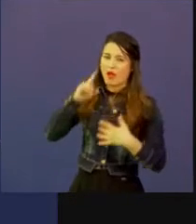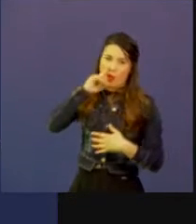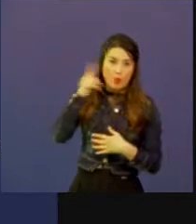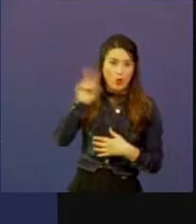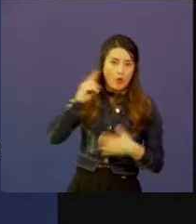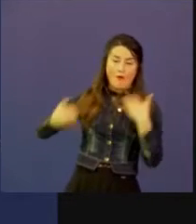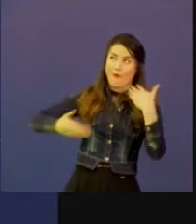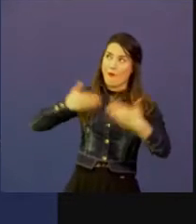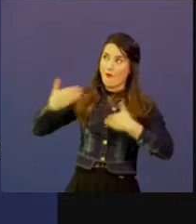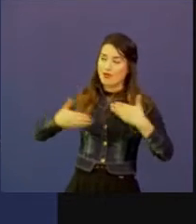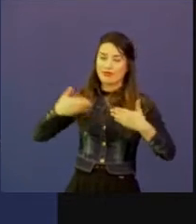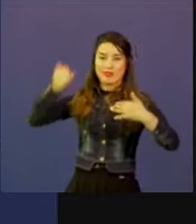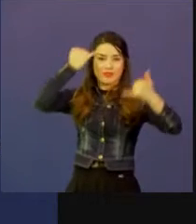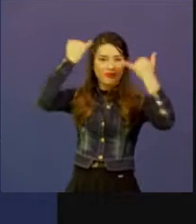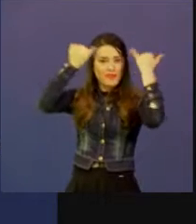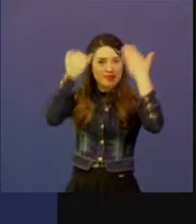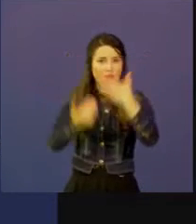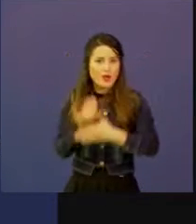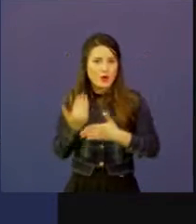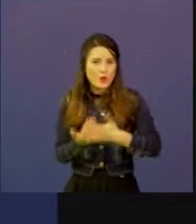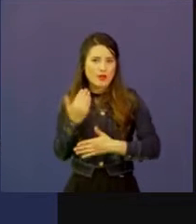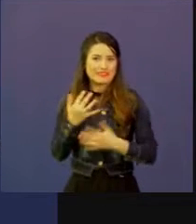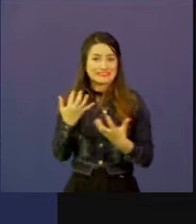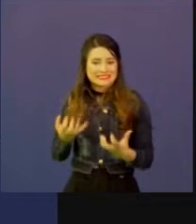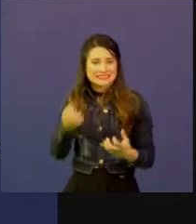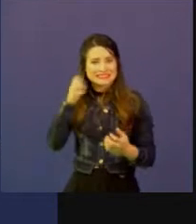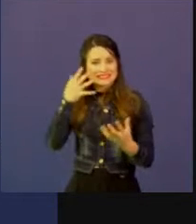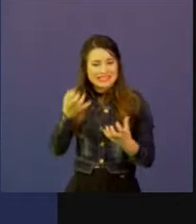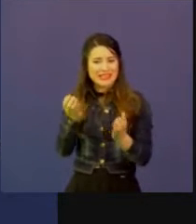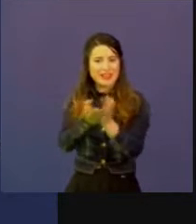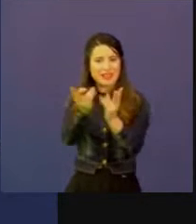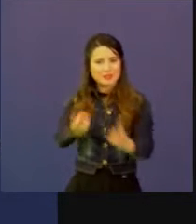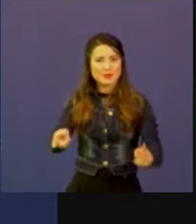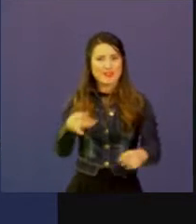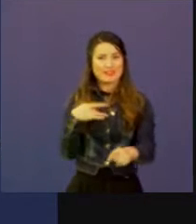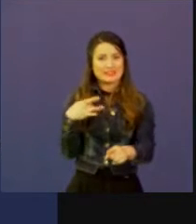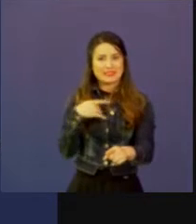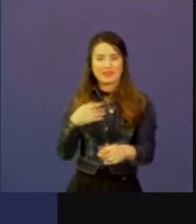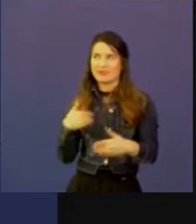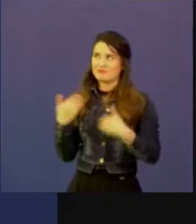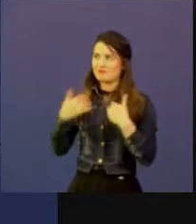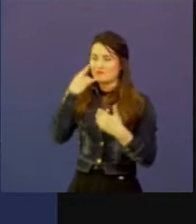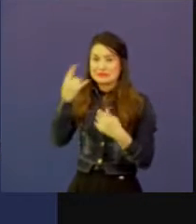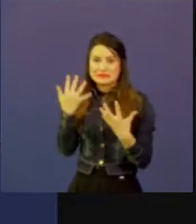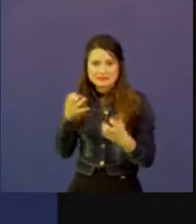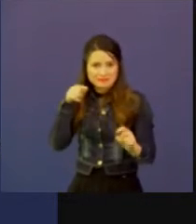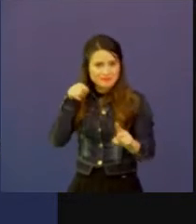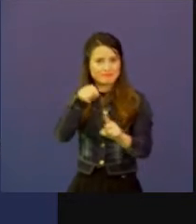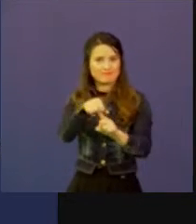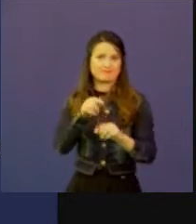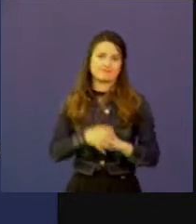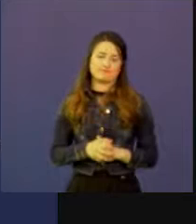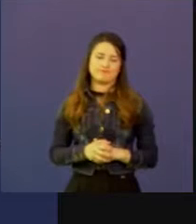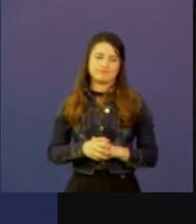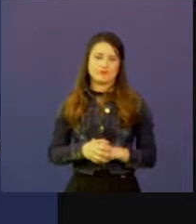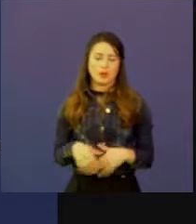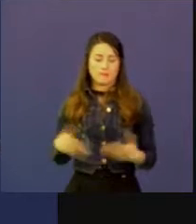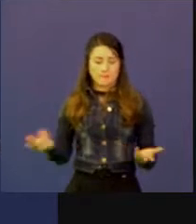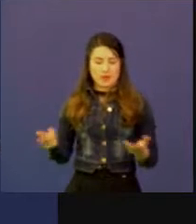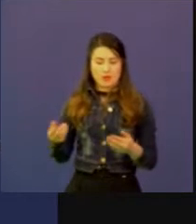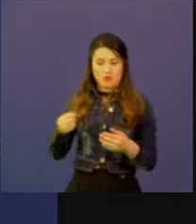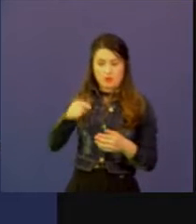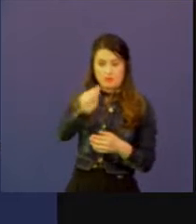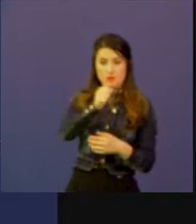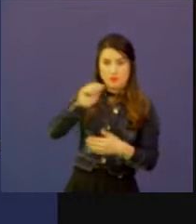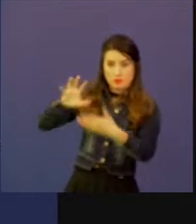sea creativo, sea para que realmente pueda ser efectivo para los estudiantes. es importante considerar los estilos de aprendizaje en el proceso